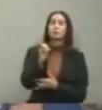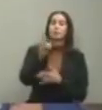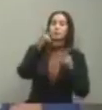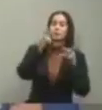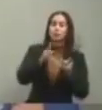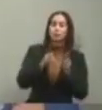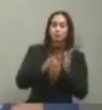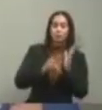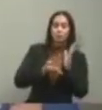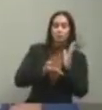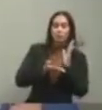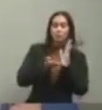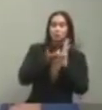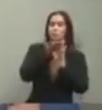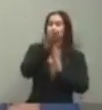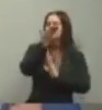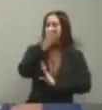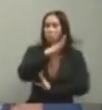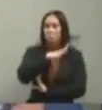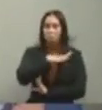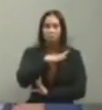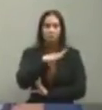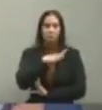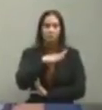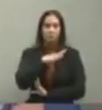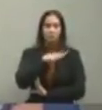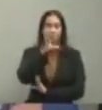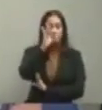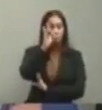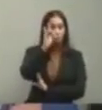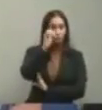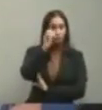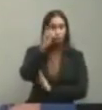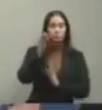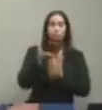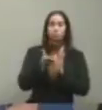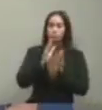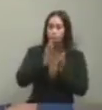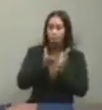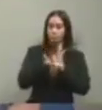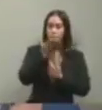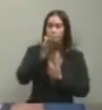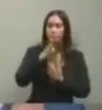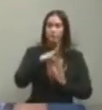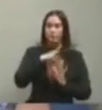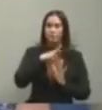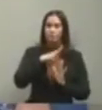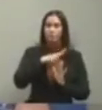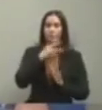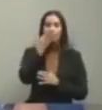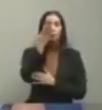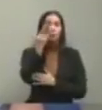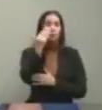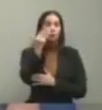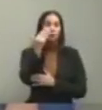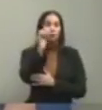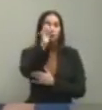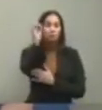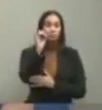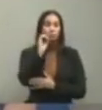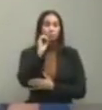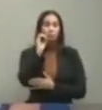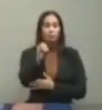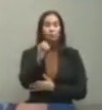evoluciona bien sea un 80% evoluciona bien hay un 15%